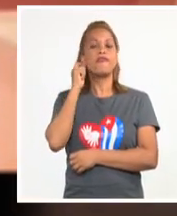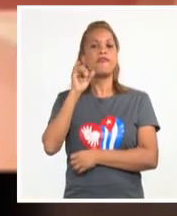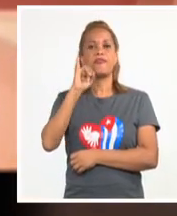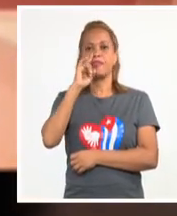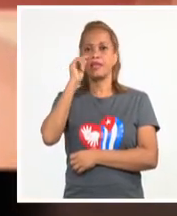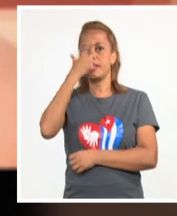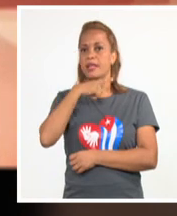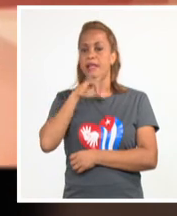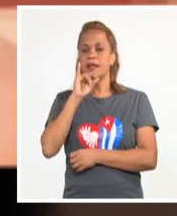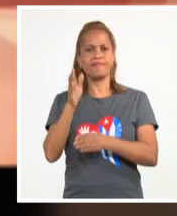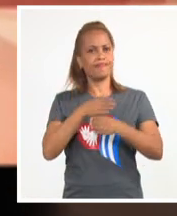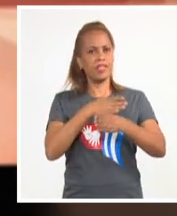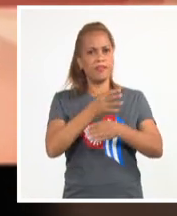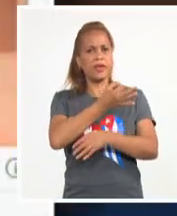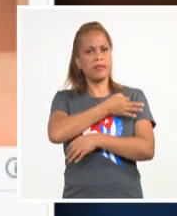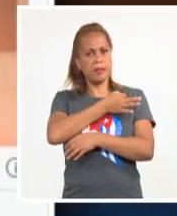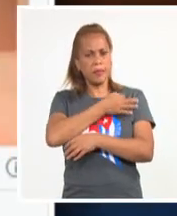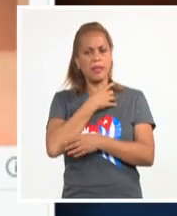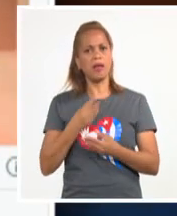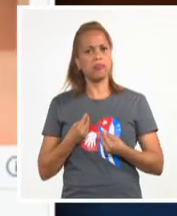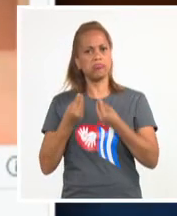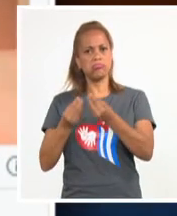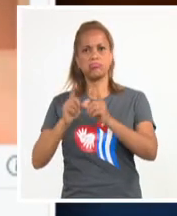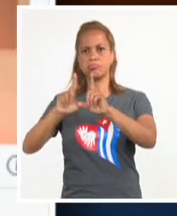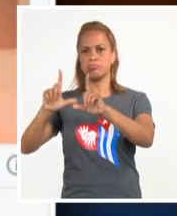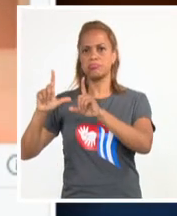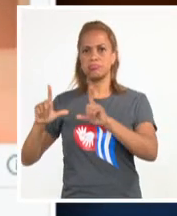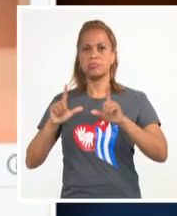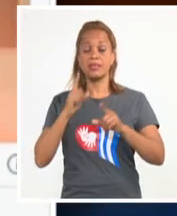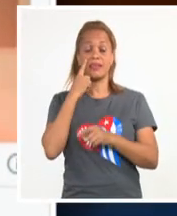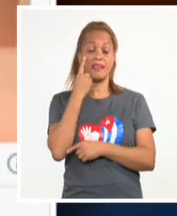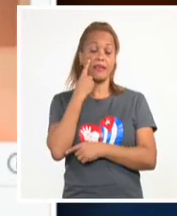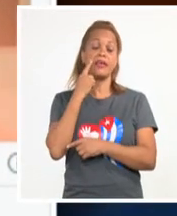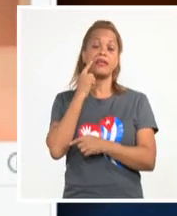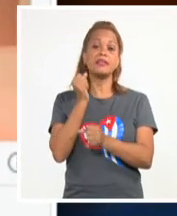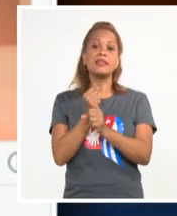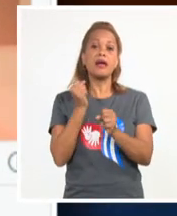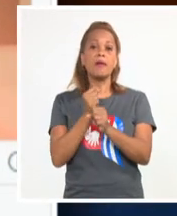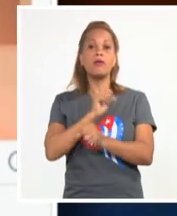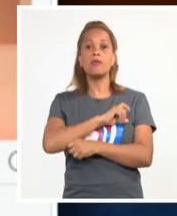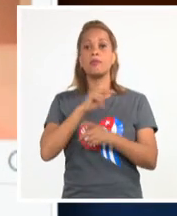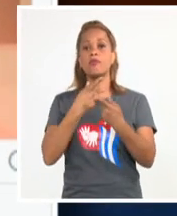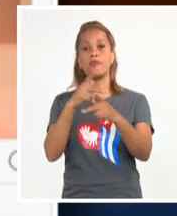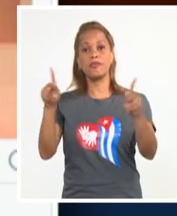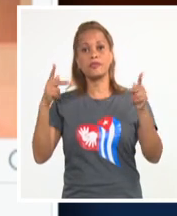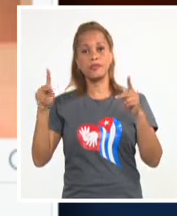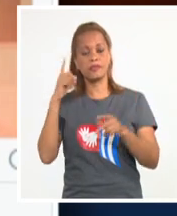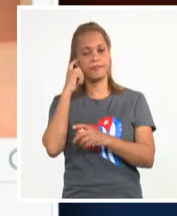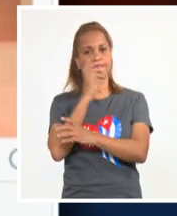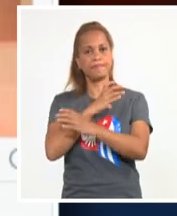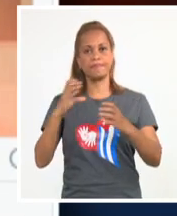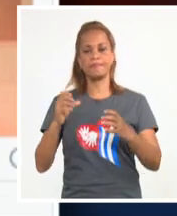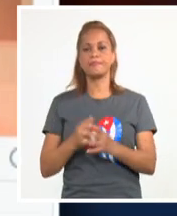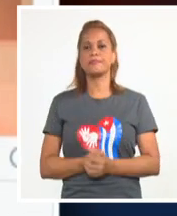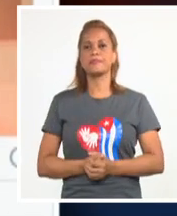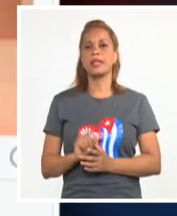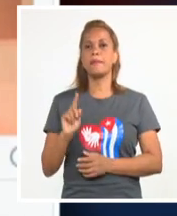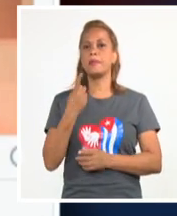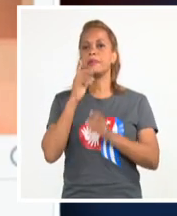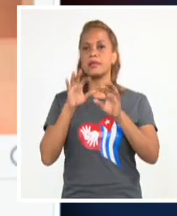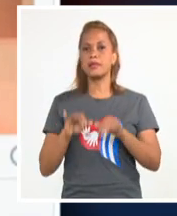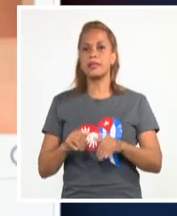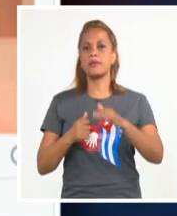Rafael María de Mendive, entre otros reconocimientos que avalan su actividad profesional y científica. El primer secretario del Comité Central del Partido